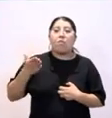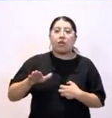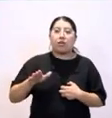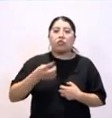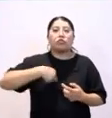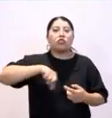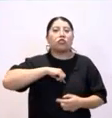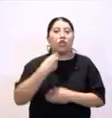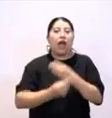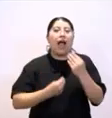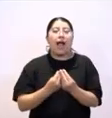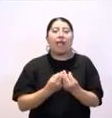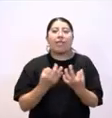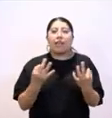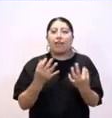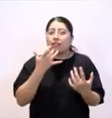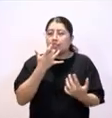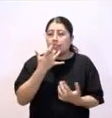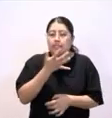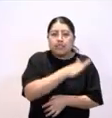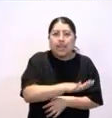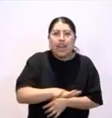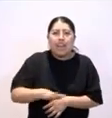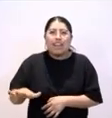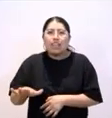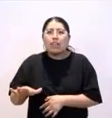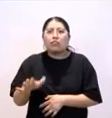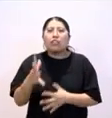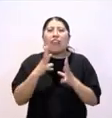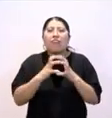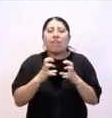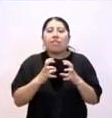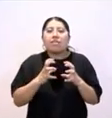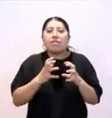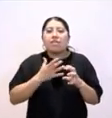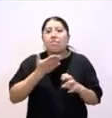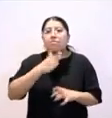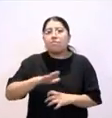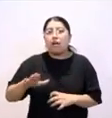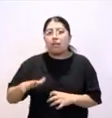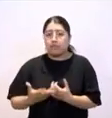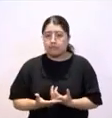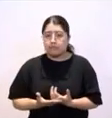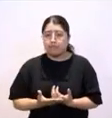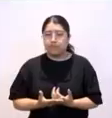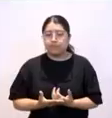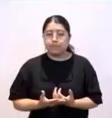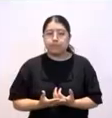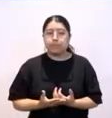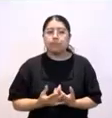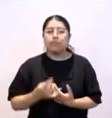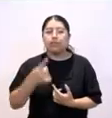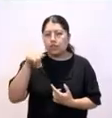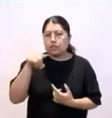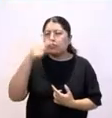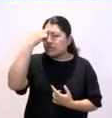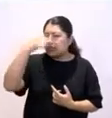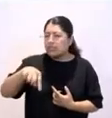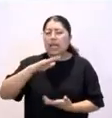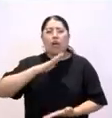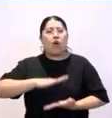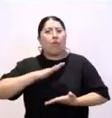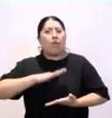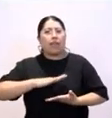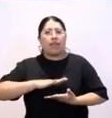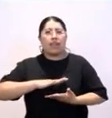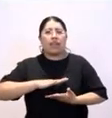para dejar que niños en Gaza se quieran morir? Y en ese sentido, sé que no le compete la política